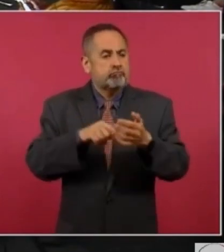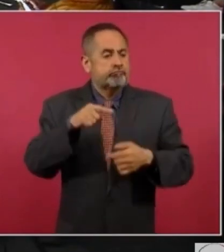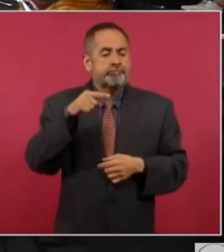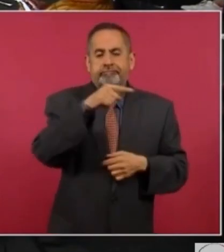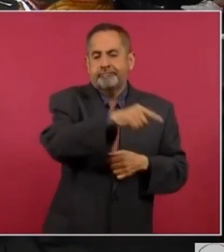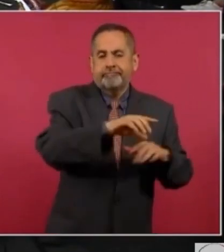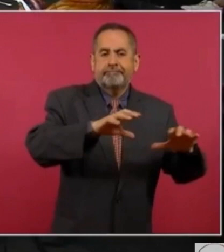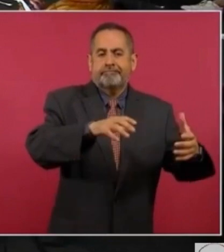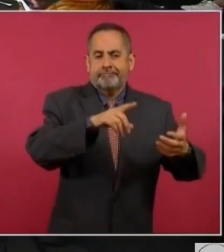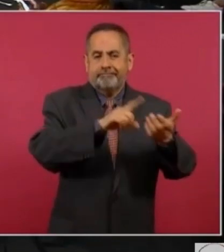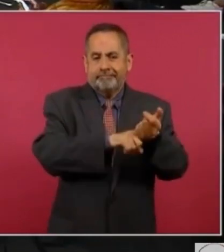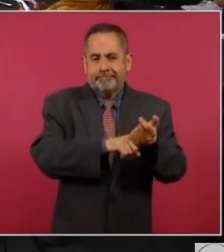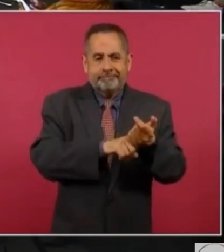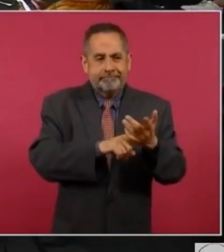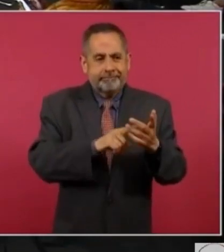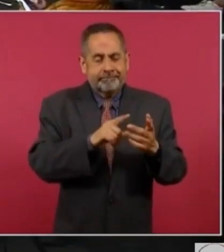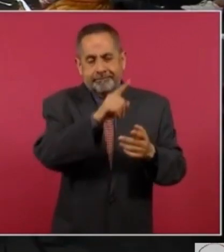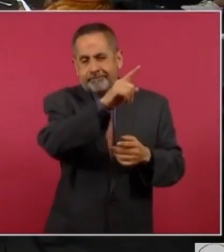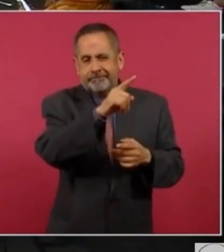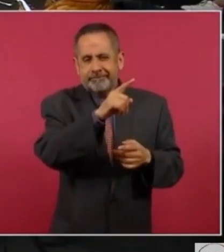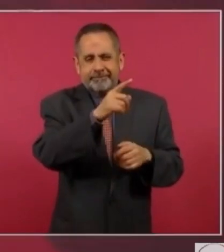agencias,